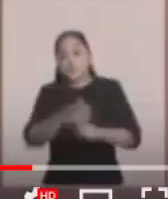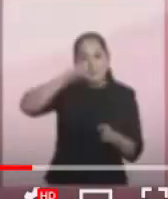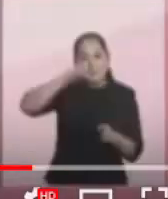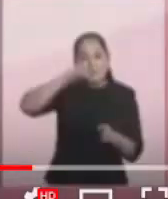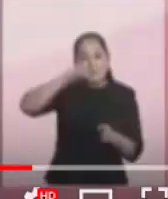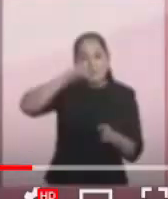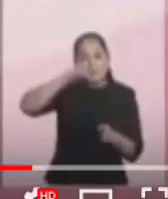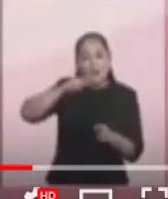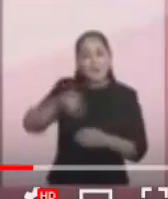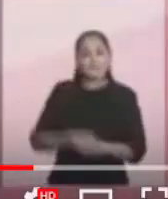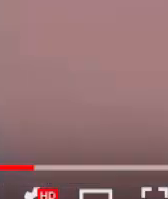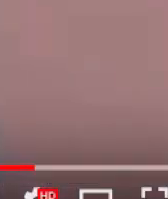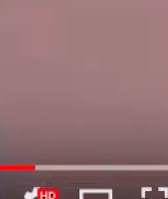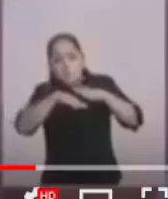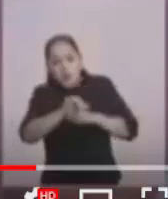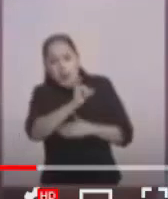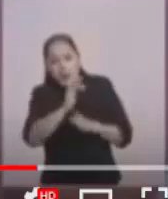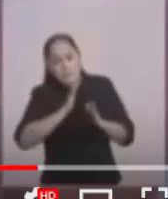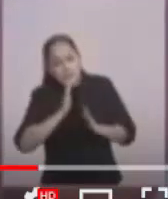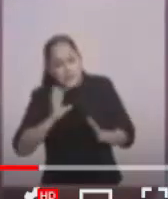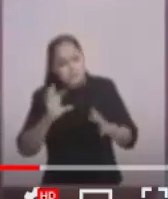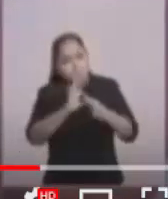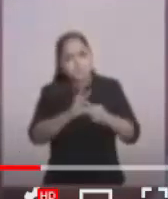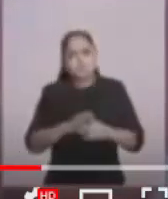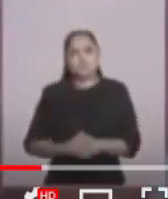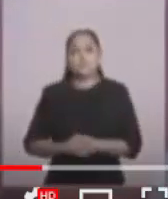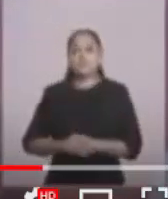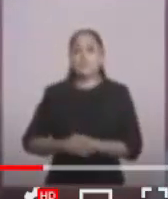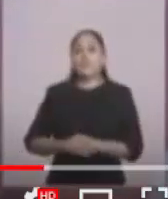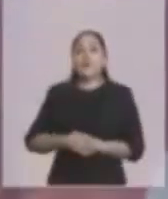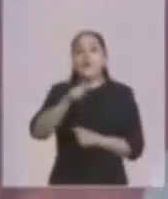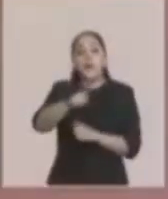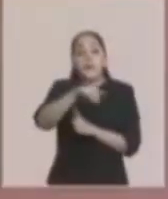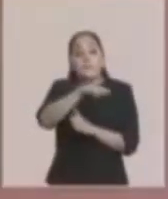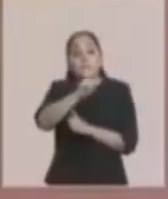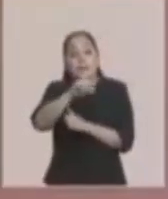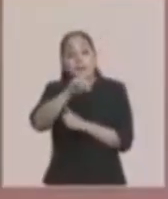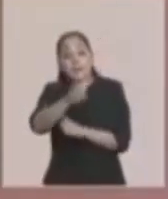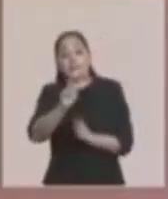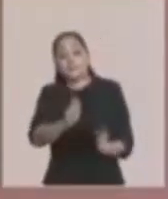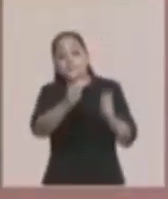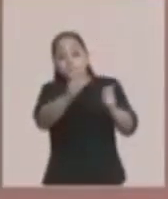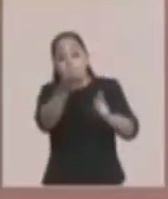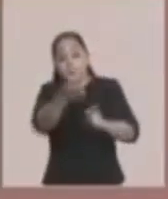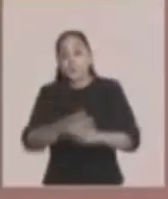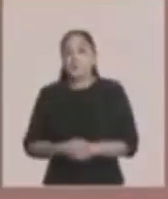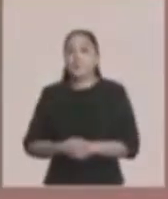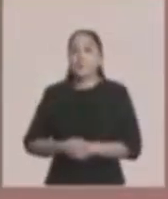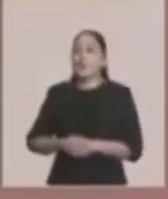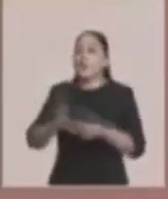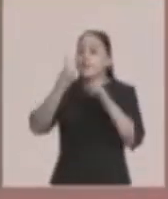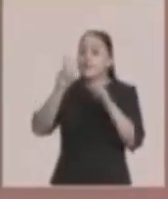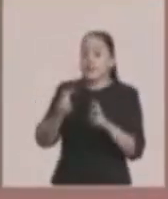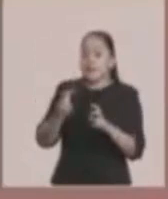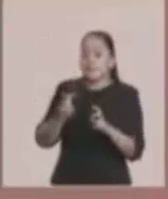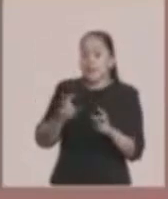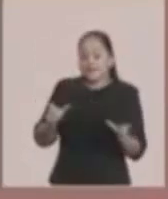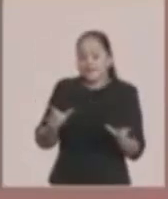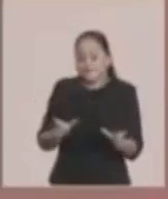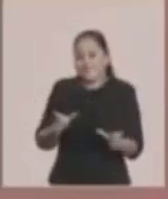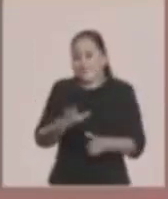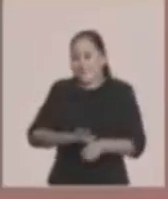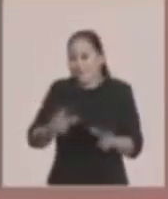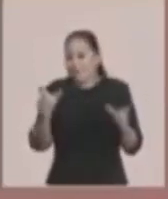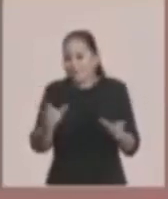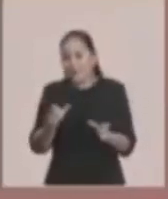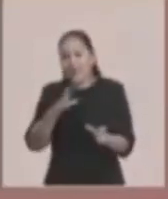Vamos a repetirlo, ok. Criminales. Vale. José Antonio, adelante. Ahí va. Sí, en este tema de seguridad tenemos básicamente dos opciones. Dos opciones.